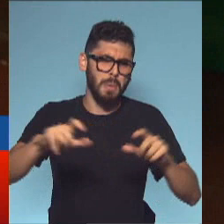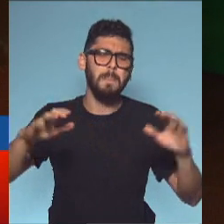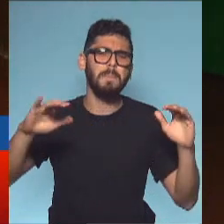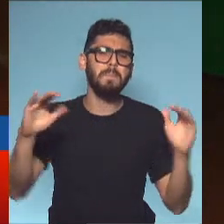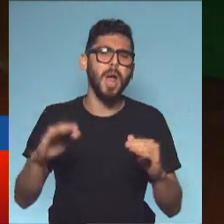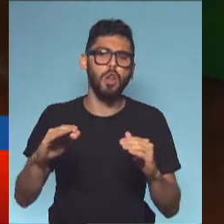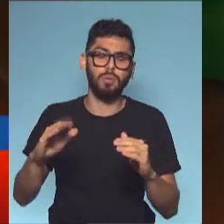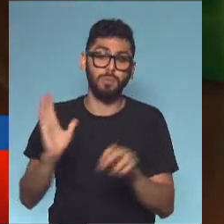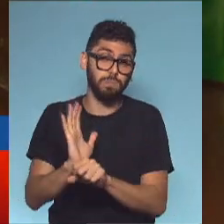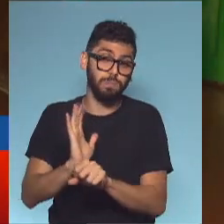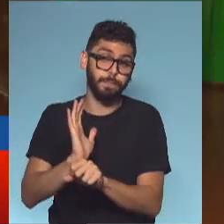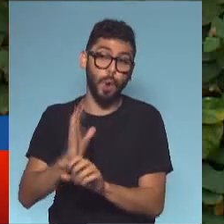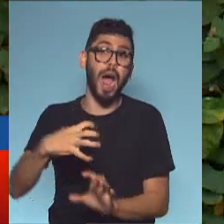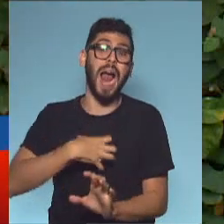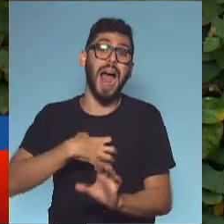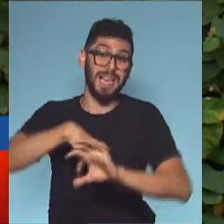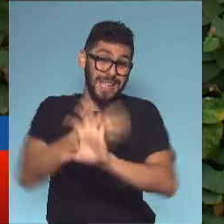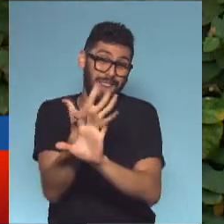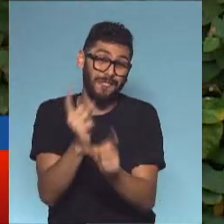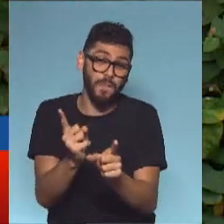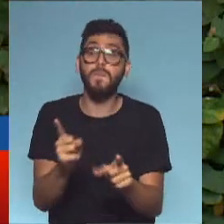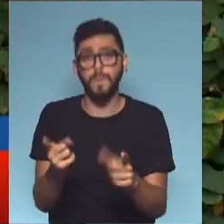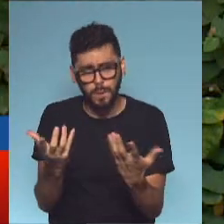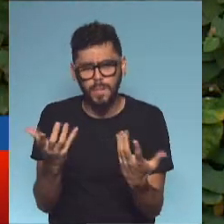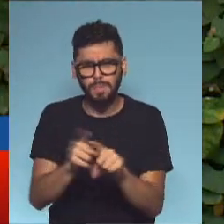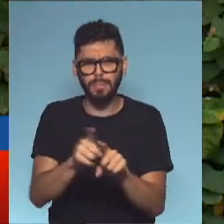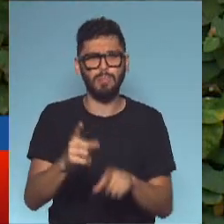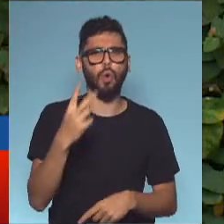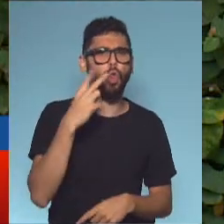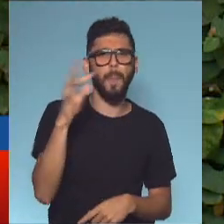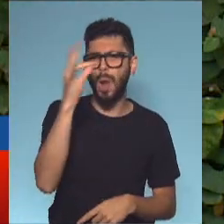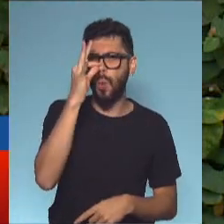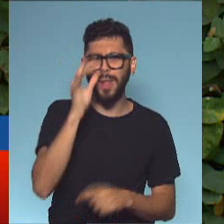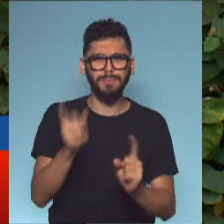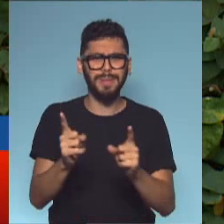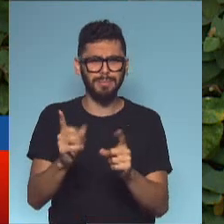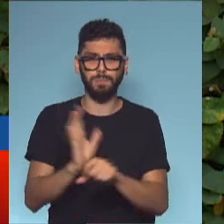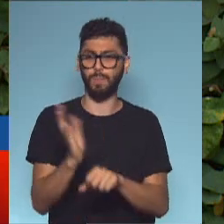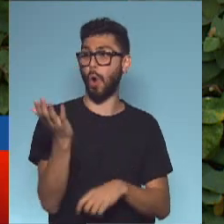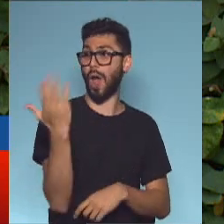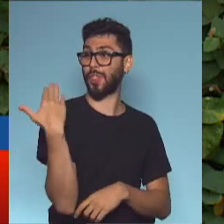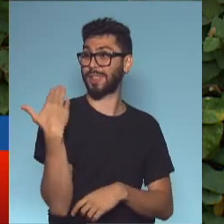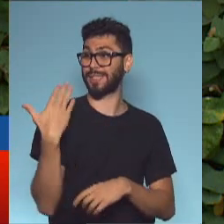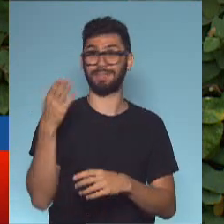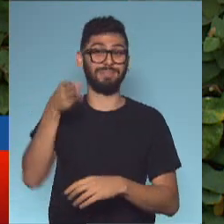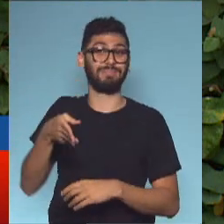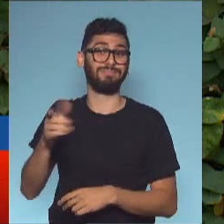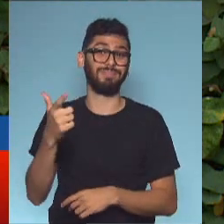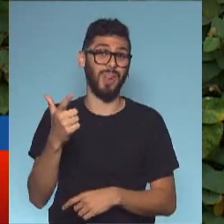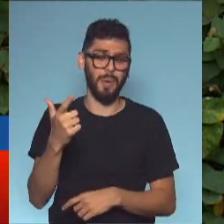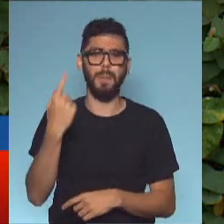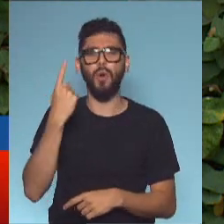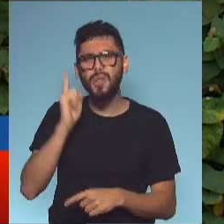manera virtual van a continuar. No, por supuesto, como fue durante el 2020, cuando no tuvimos presencialidad. Pero para nosotros es importante los